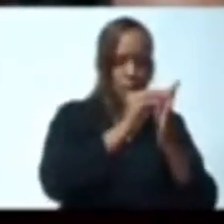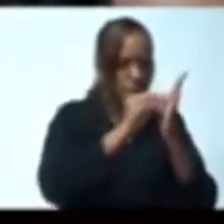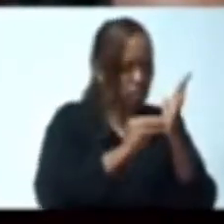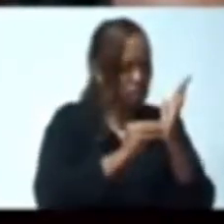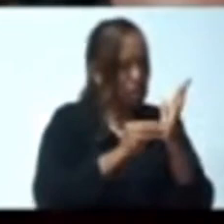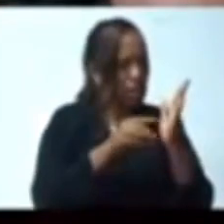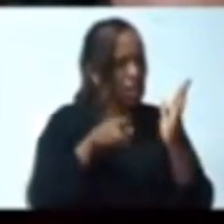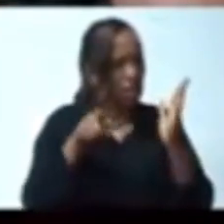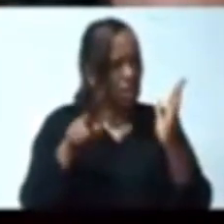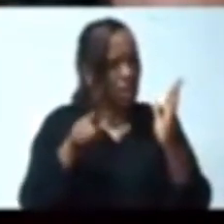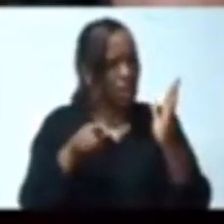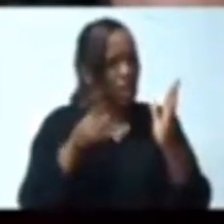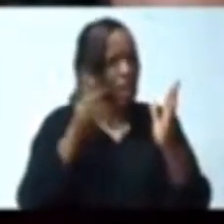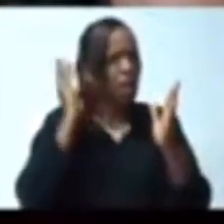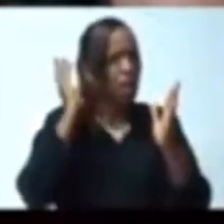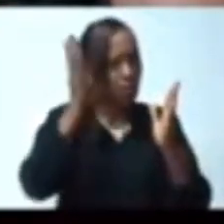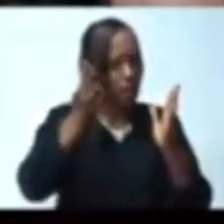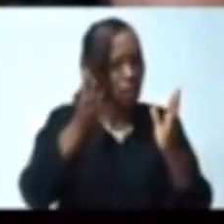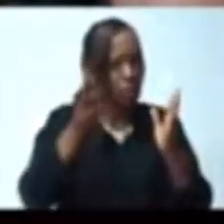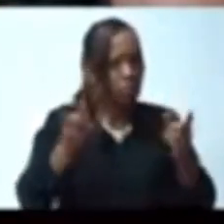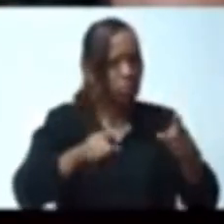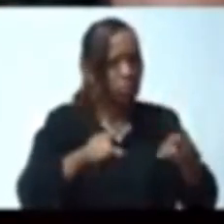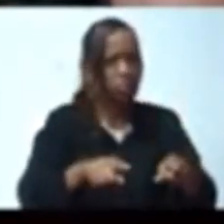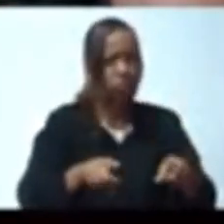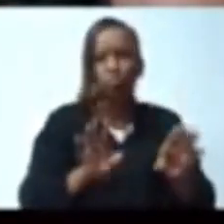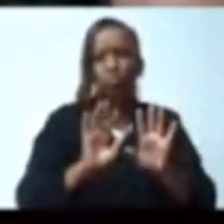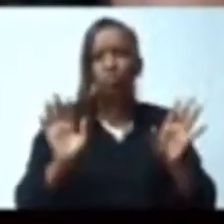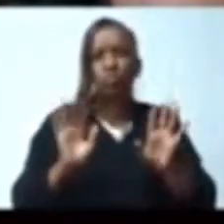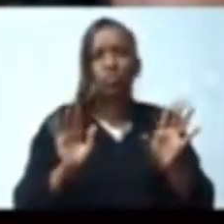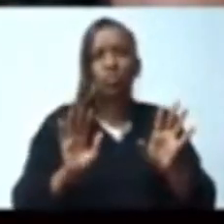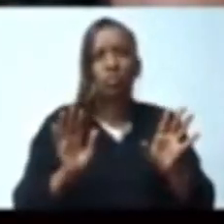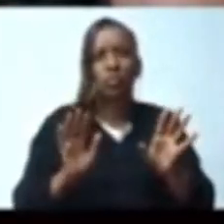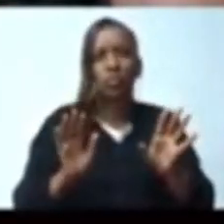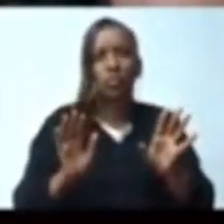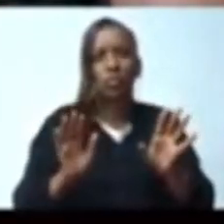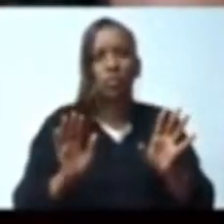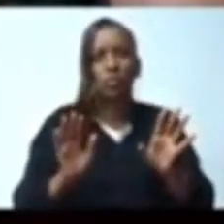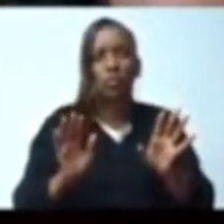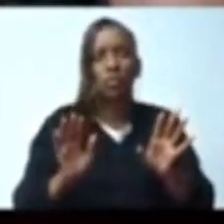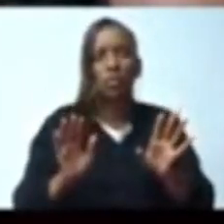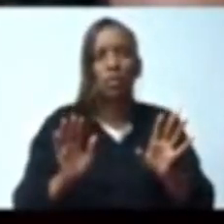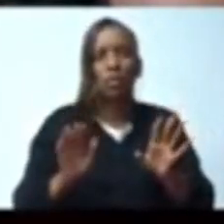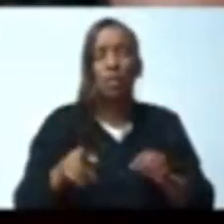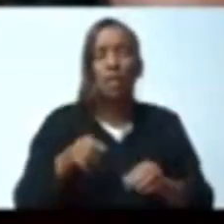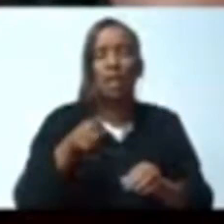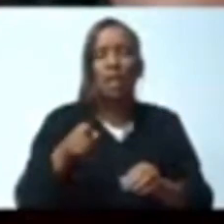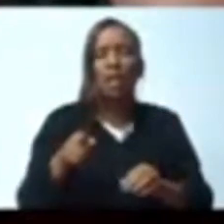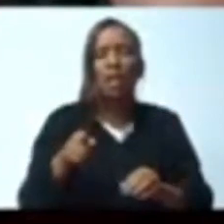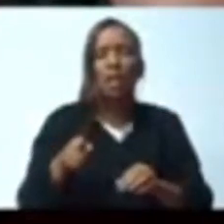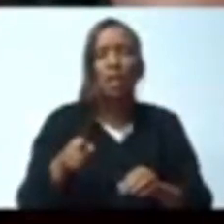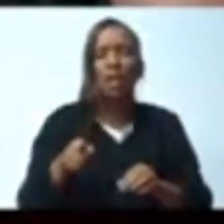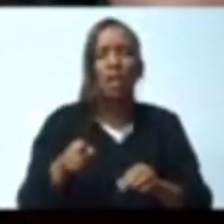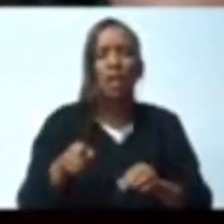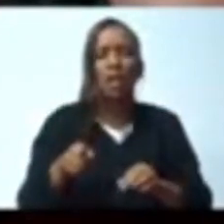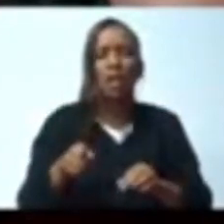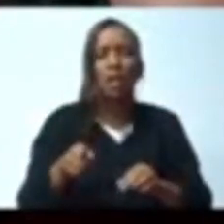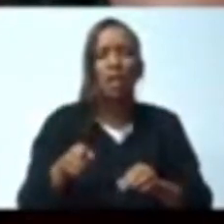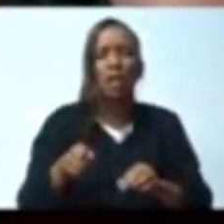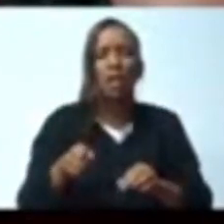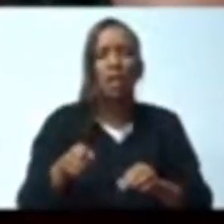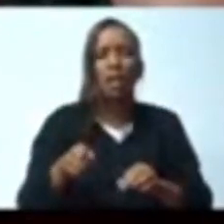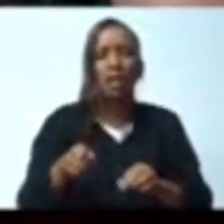Francisco Alberto Camaño de Ñó fue la expresión de un pueblo que hizo